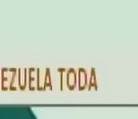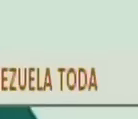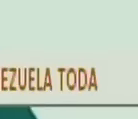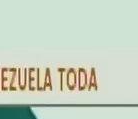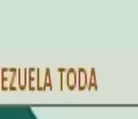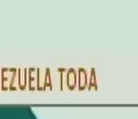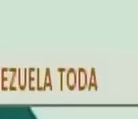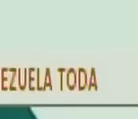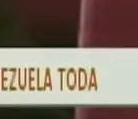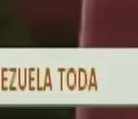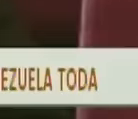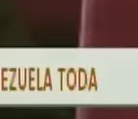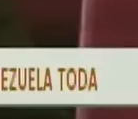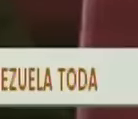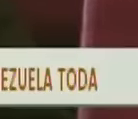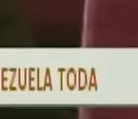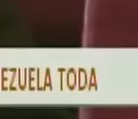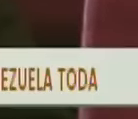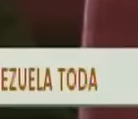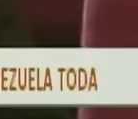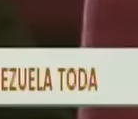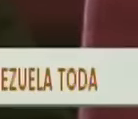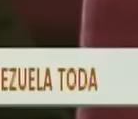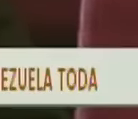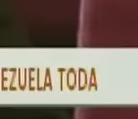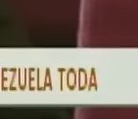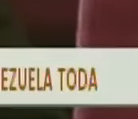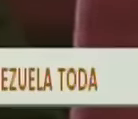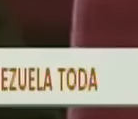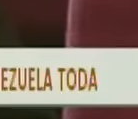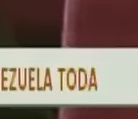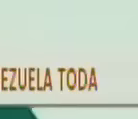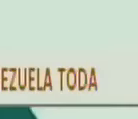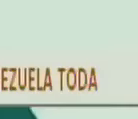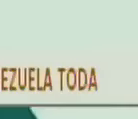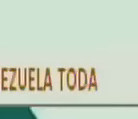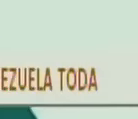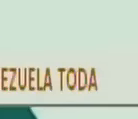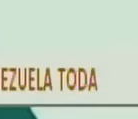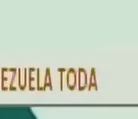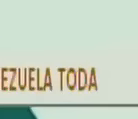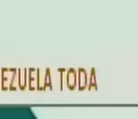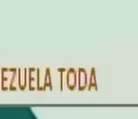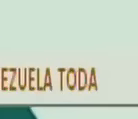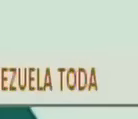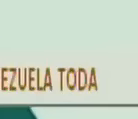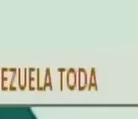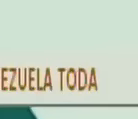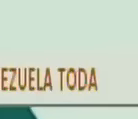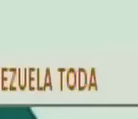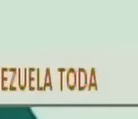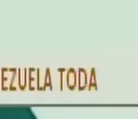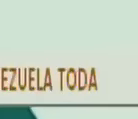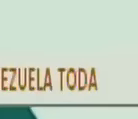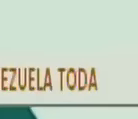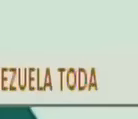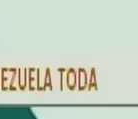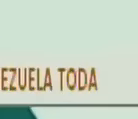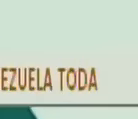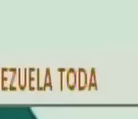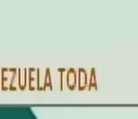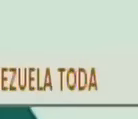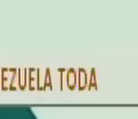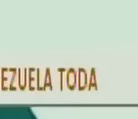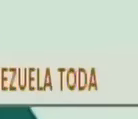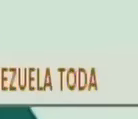simplemente en tiempos de oscuridad y violencia los han convocado al fascismo o a hacer carne de cañón